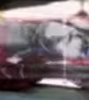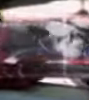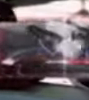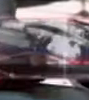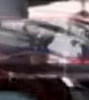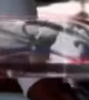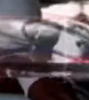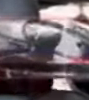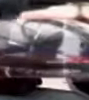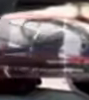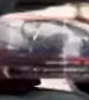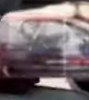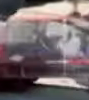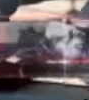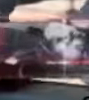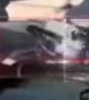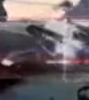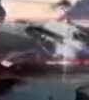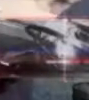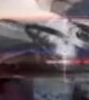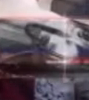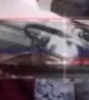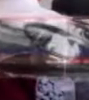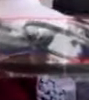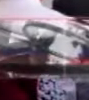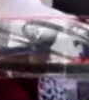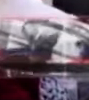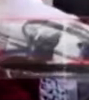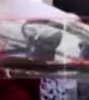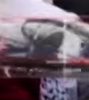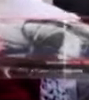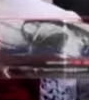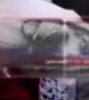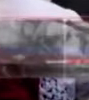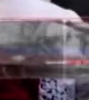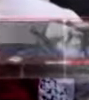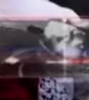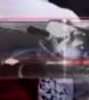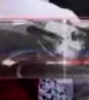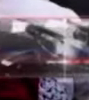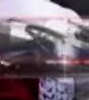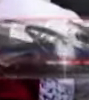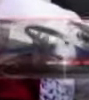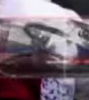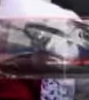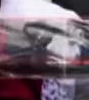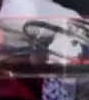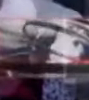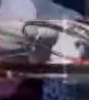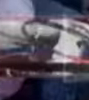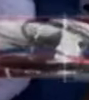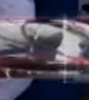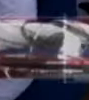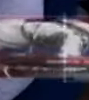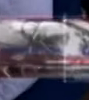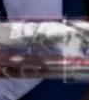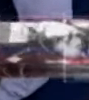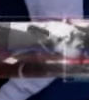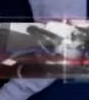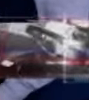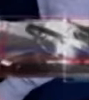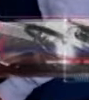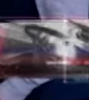que llevan módulos de información para canalizar casos específicos que requieran de una atención especializada. Como parte